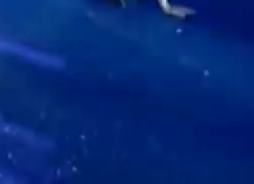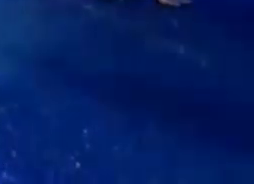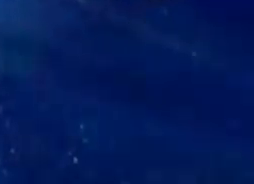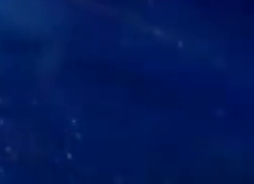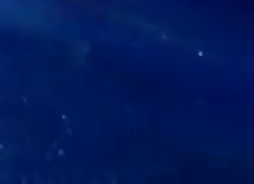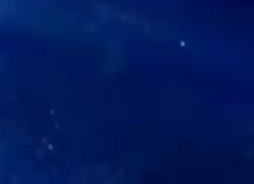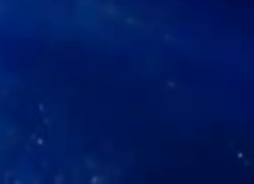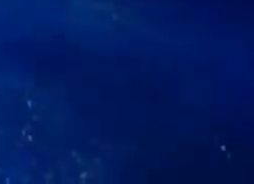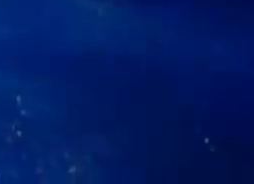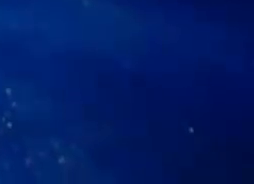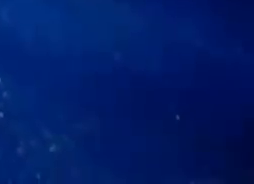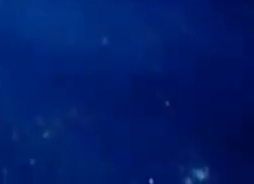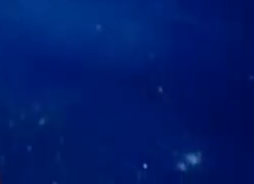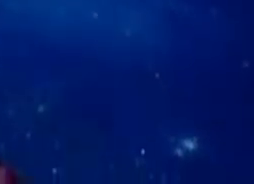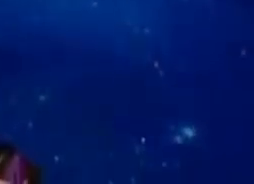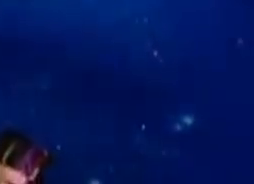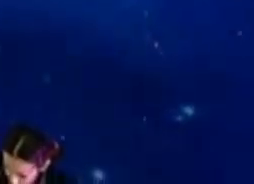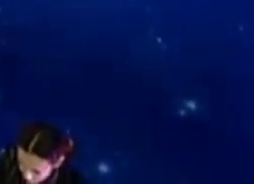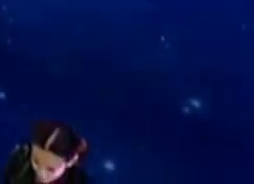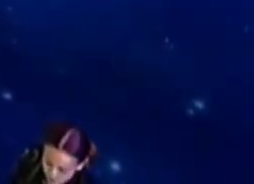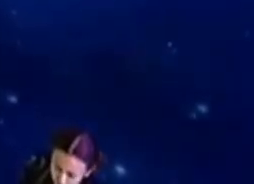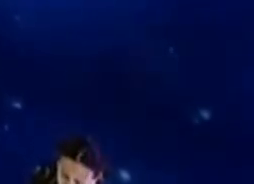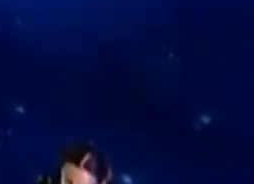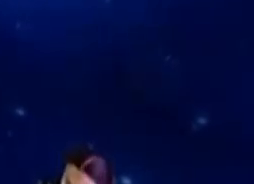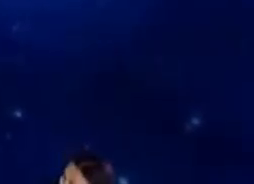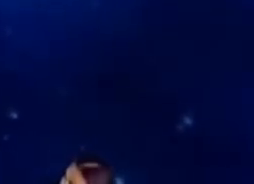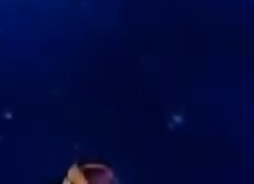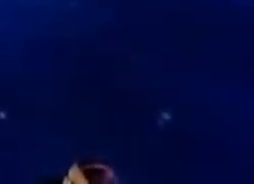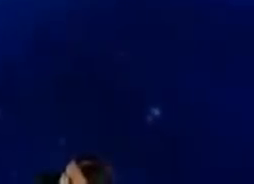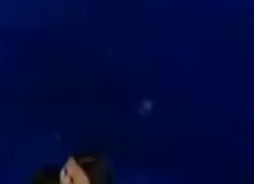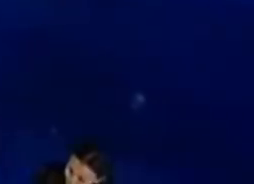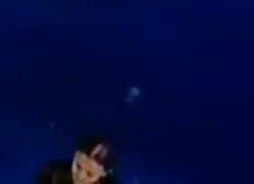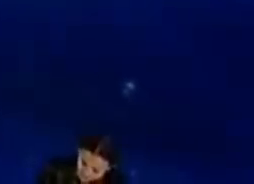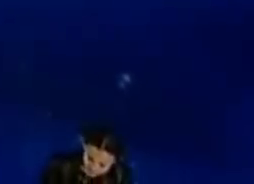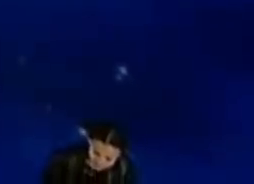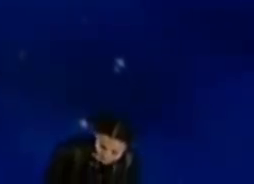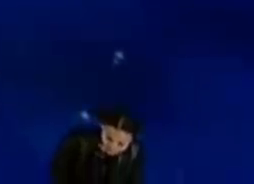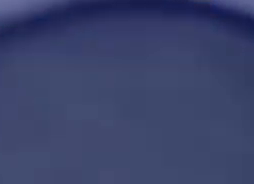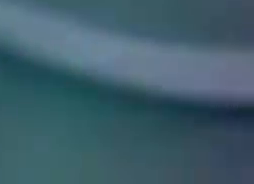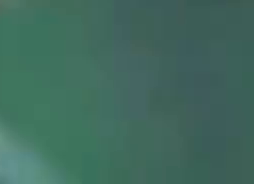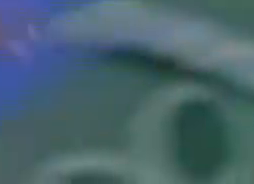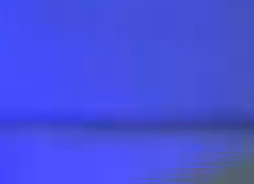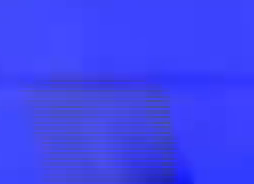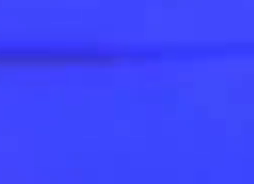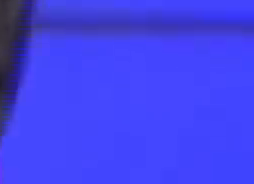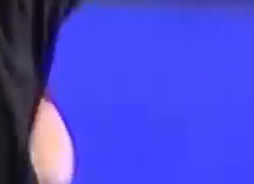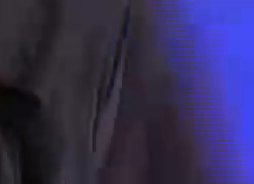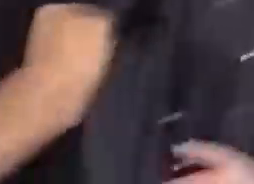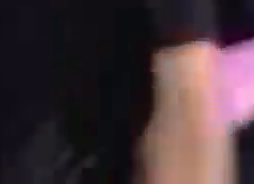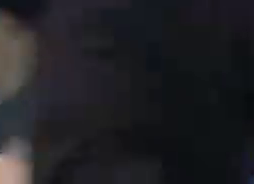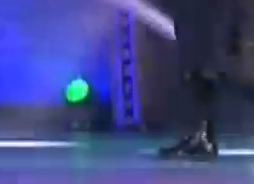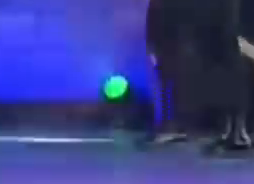walk for me, walk for me, walk for me, walk for me, walk for me, walk for me, walk for me, walk for me, walk